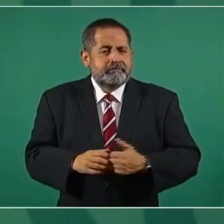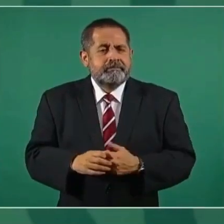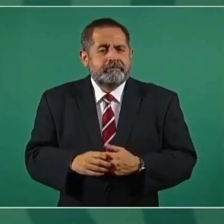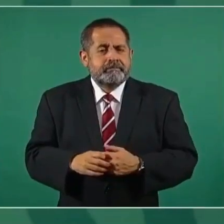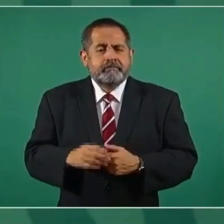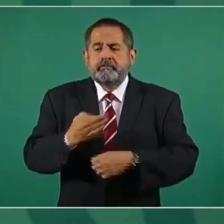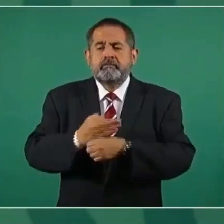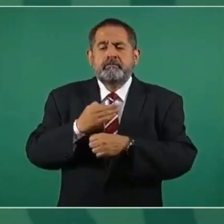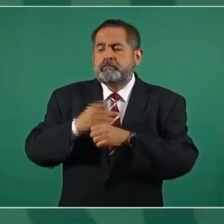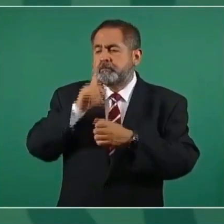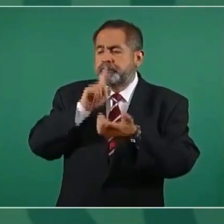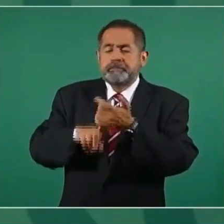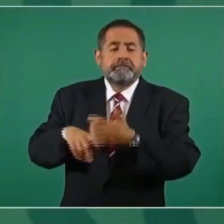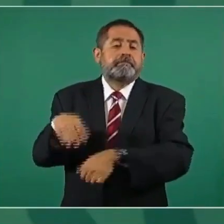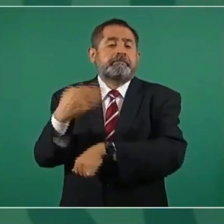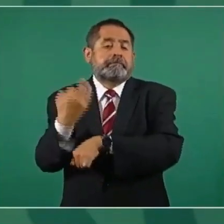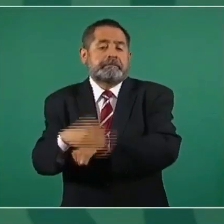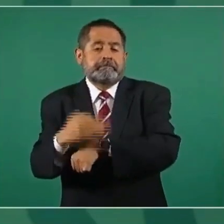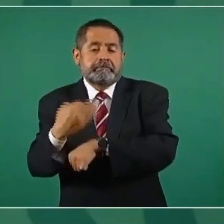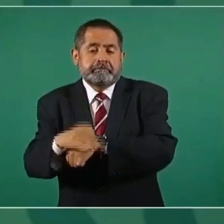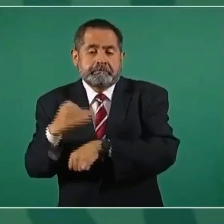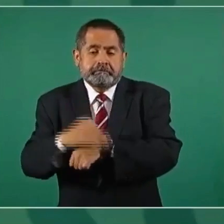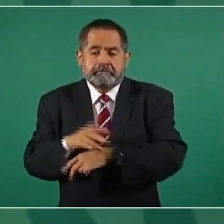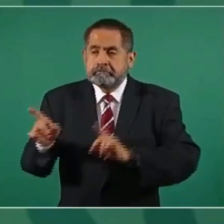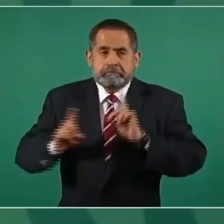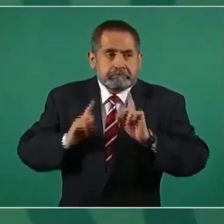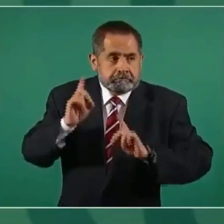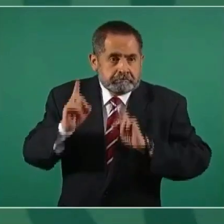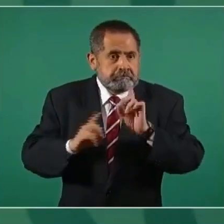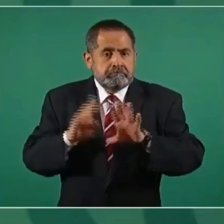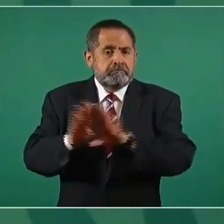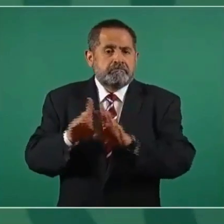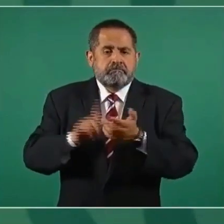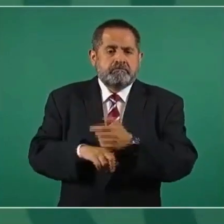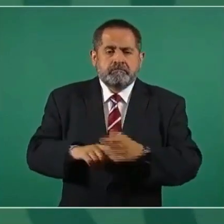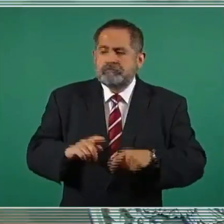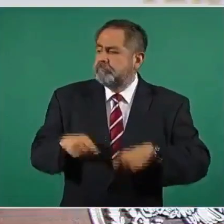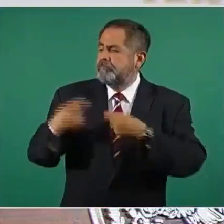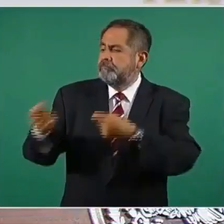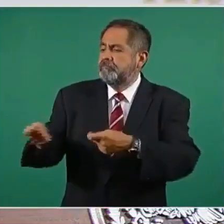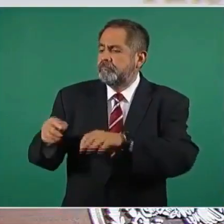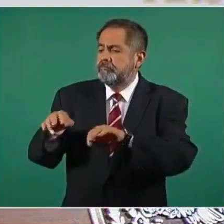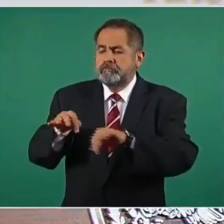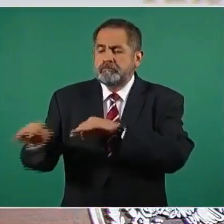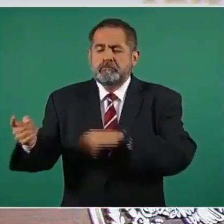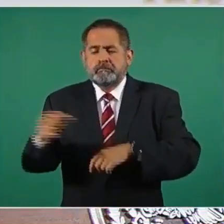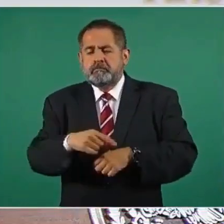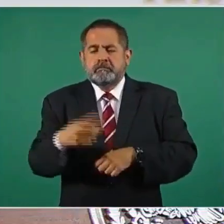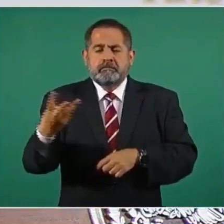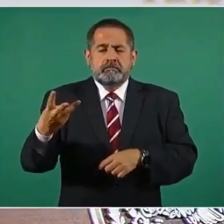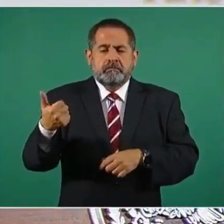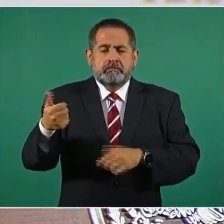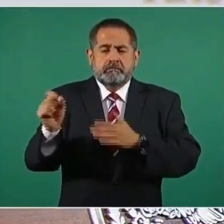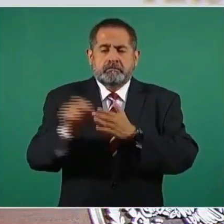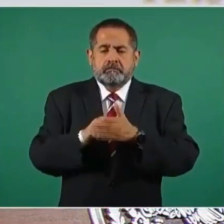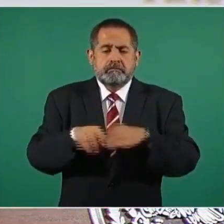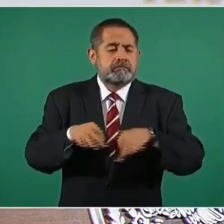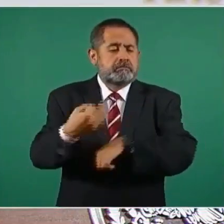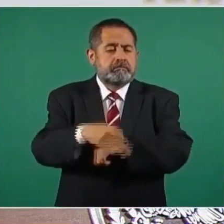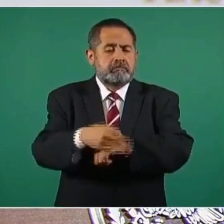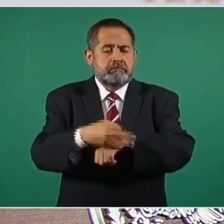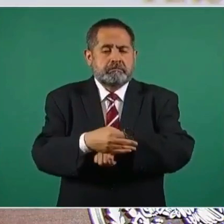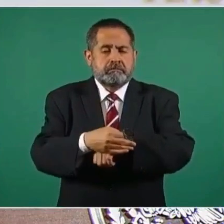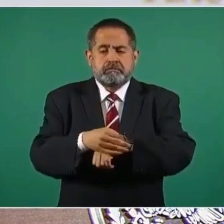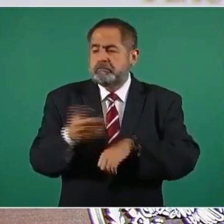una situación de informalidad en donde se contrataba al trabajador por 3, por 6 meses, se